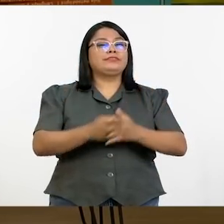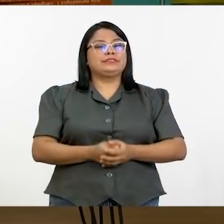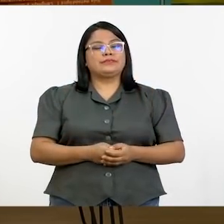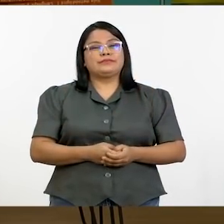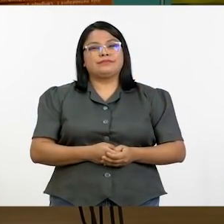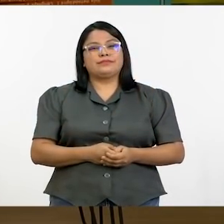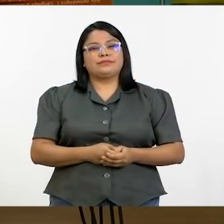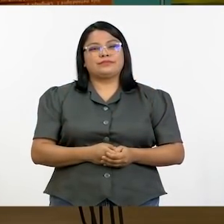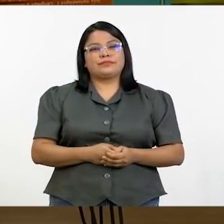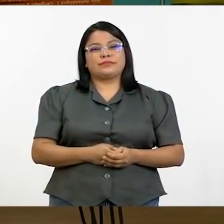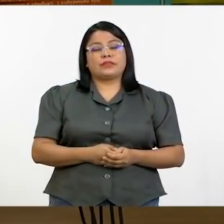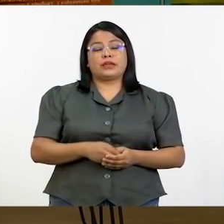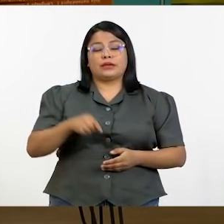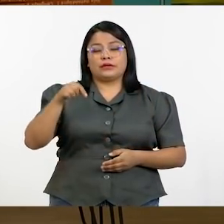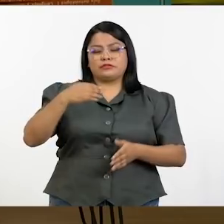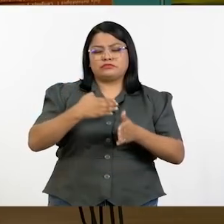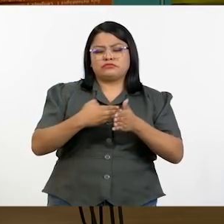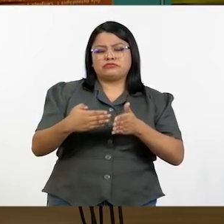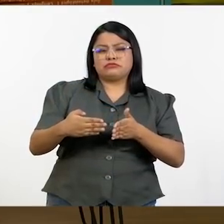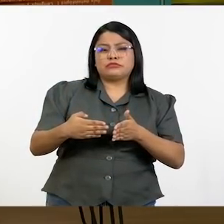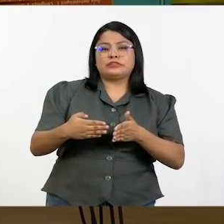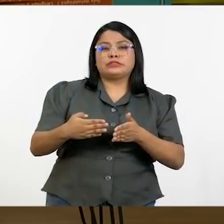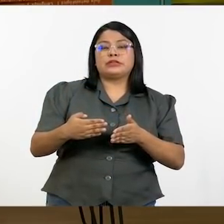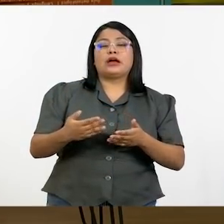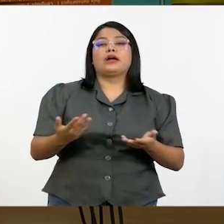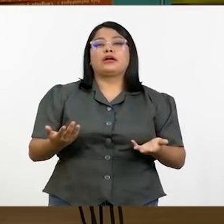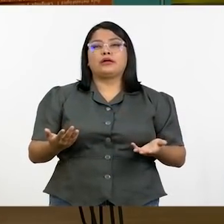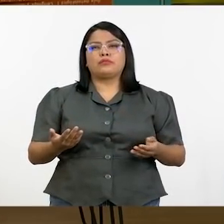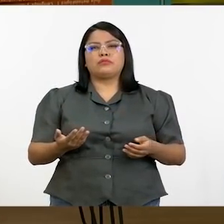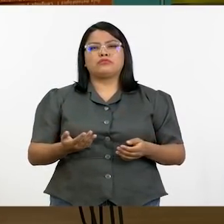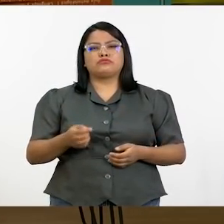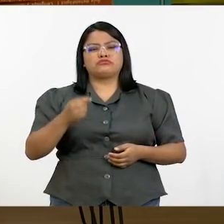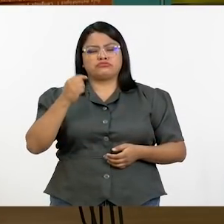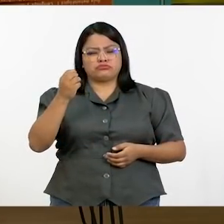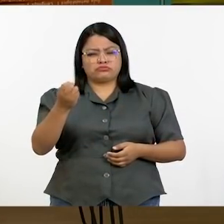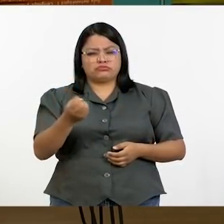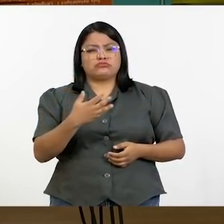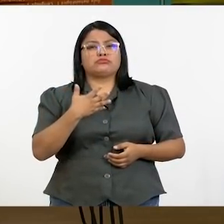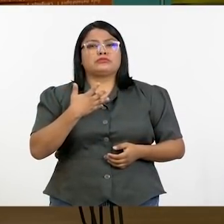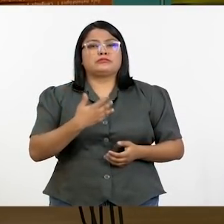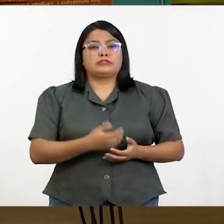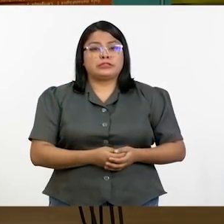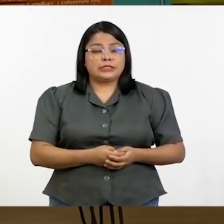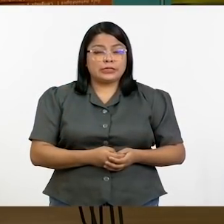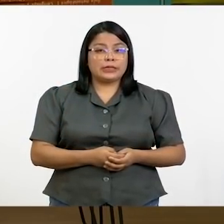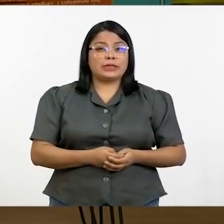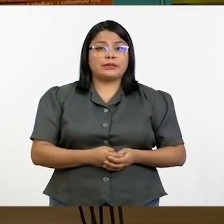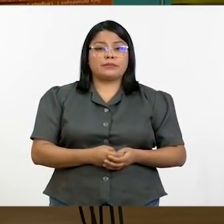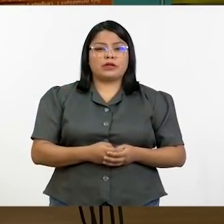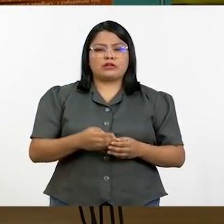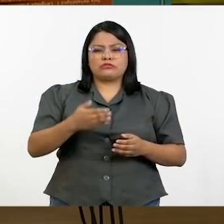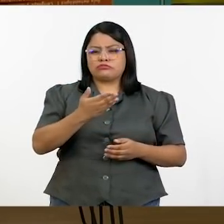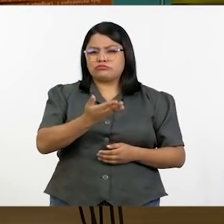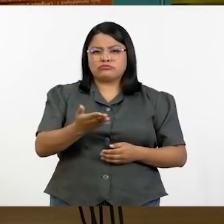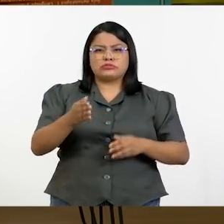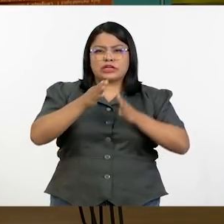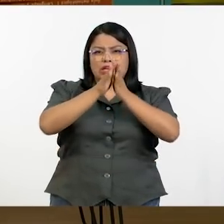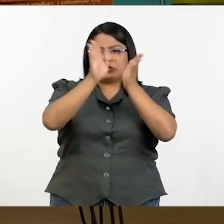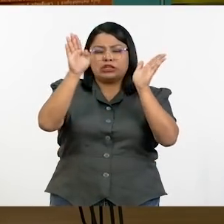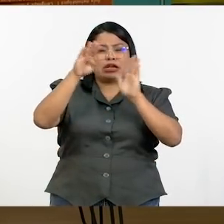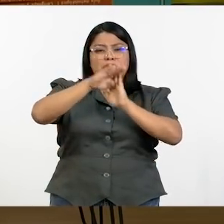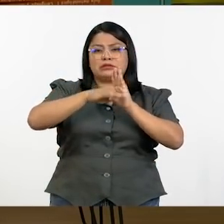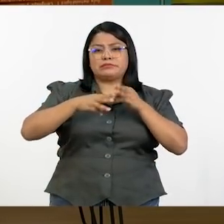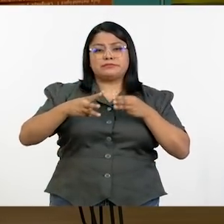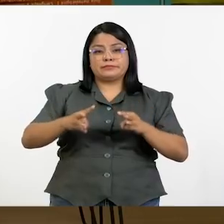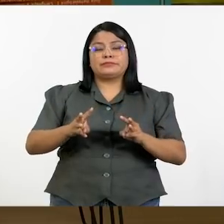atención. Pues bueno, para comenzar esta jornada, Esmeralda, ¿qué puede comentarnos acerca de los aspectos generales de una